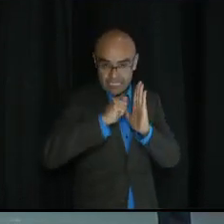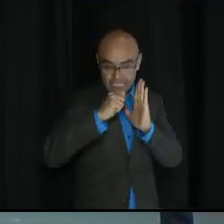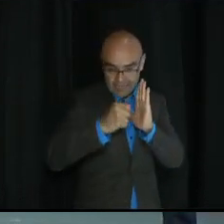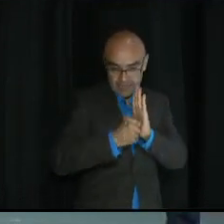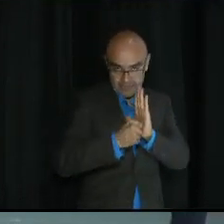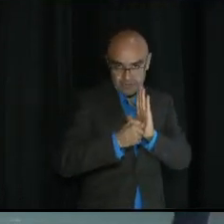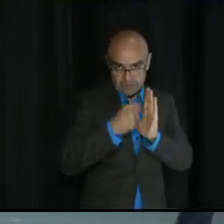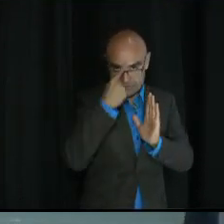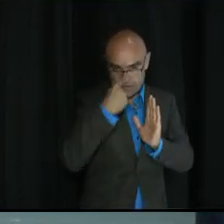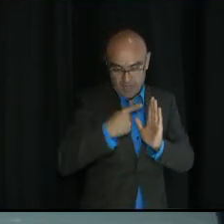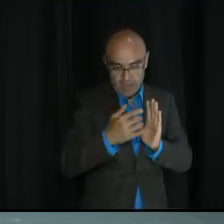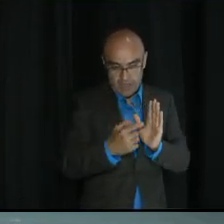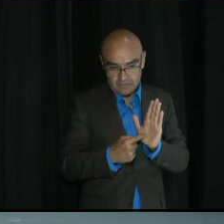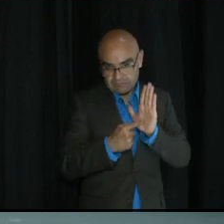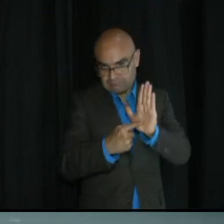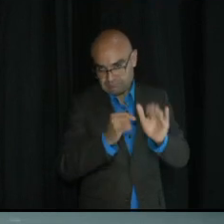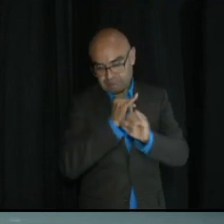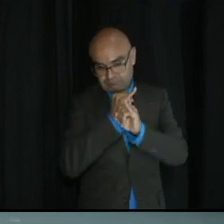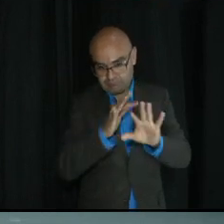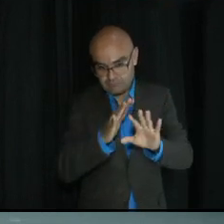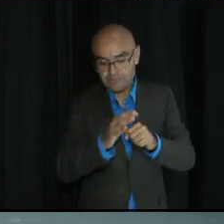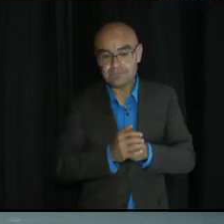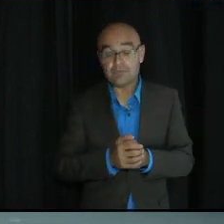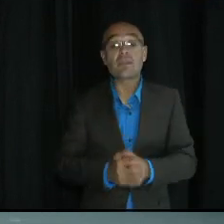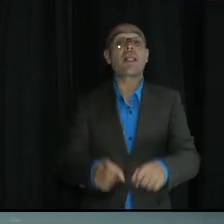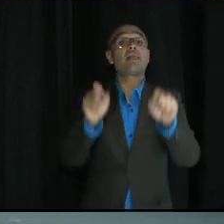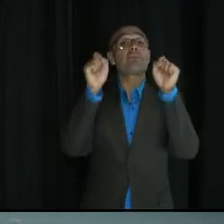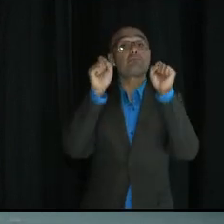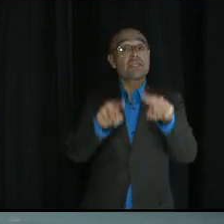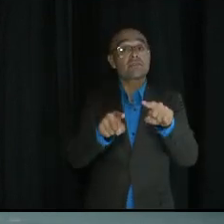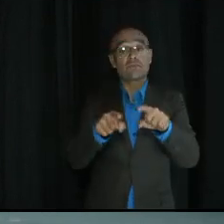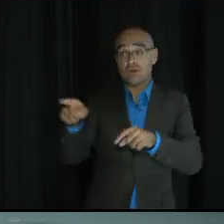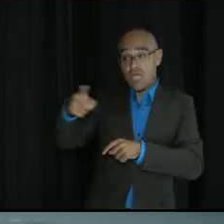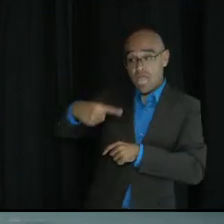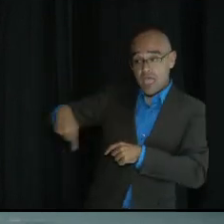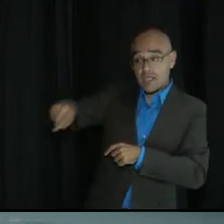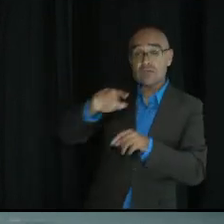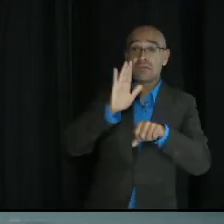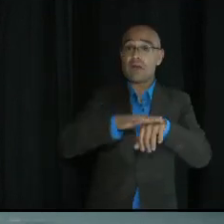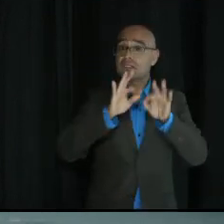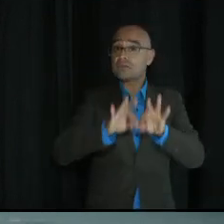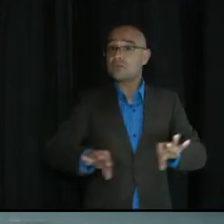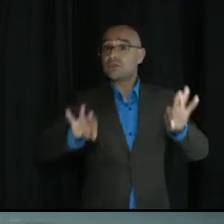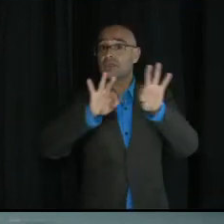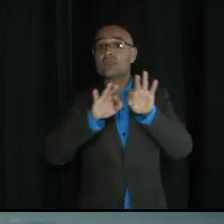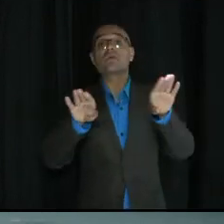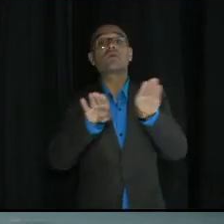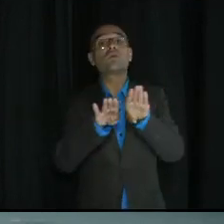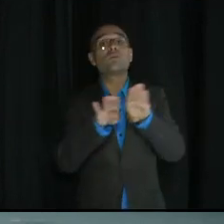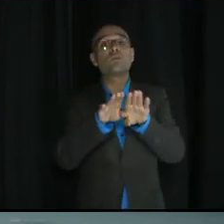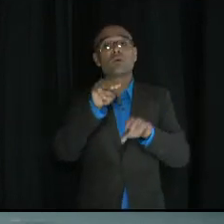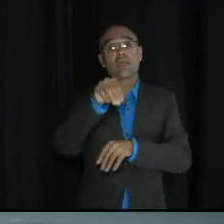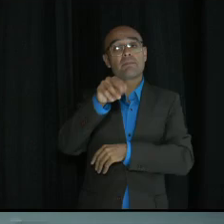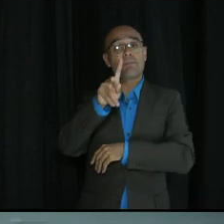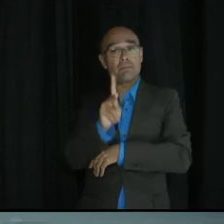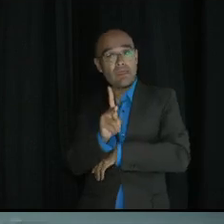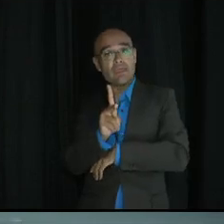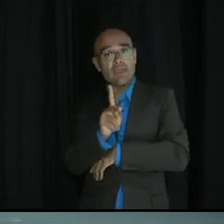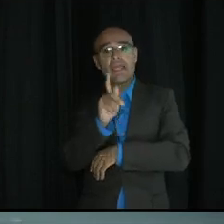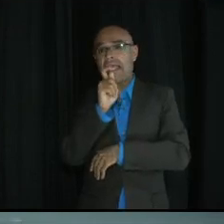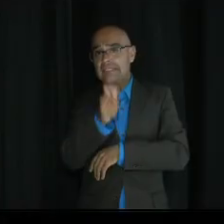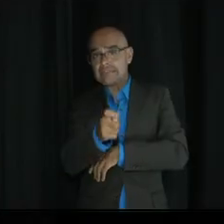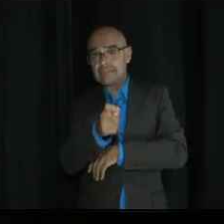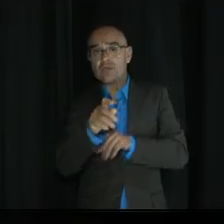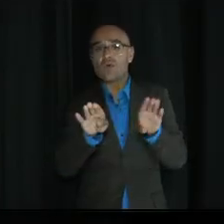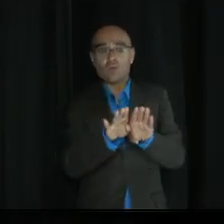menos importante, y que considero que es la piedra angular con la que se apoya el Ministerio Público, es el dictamen